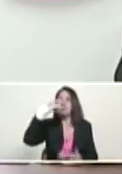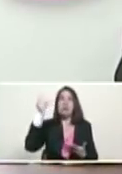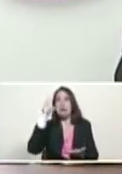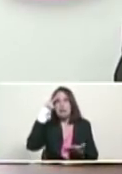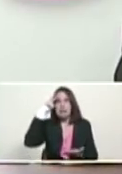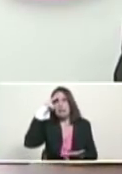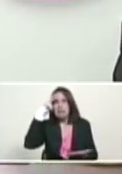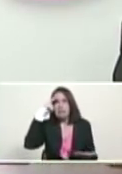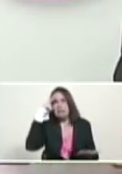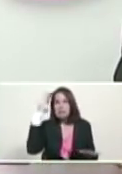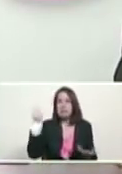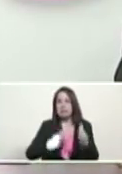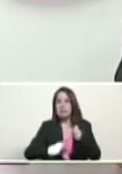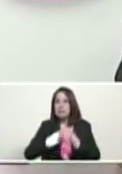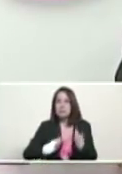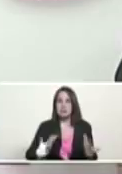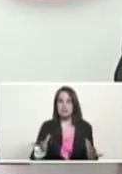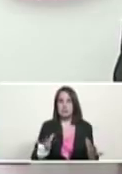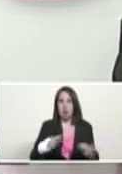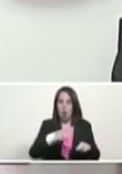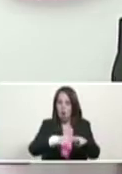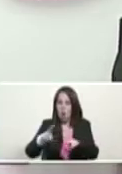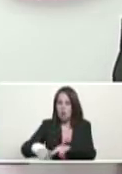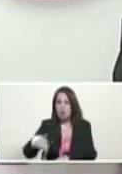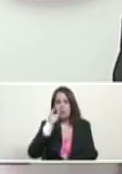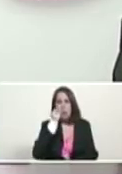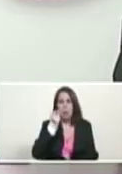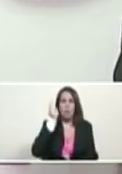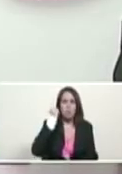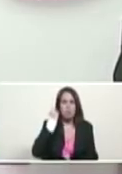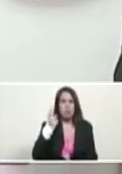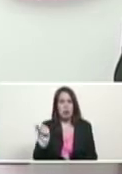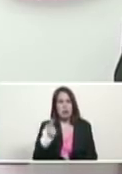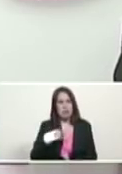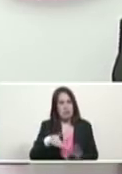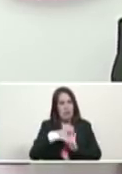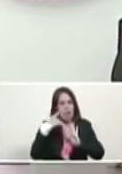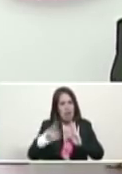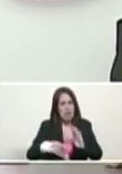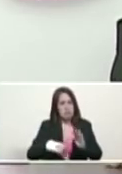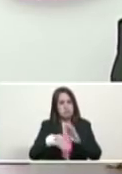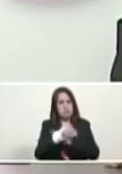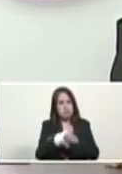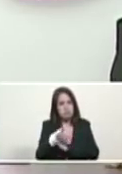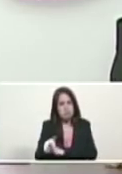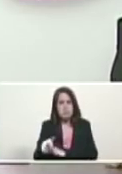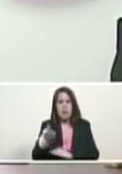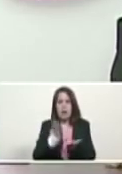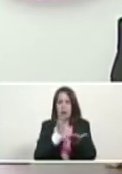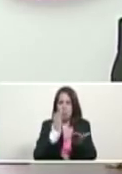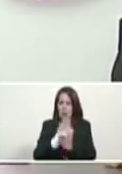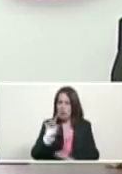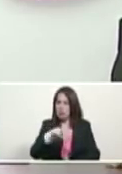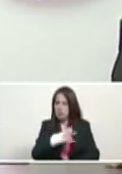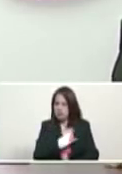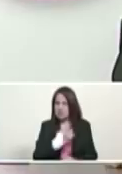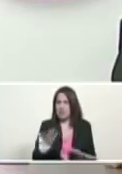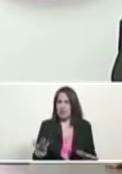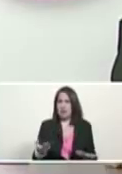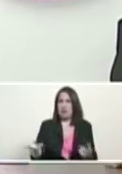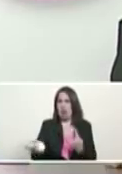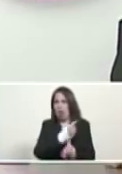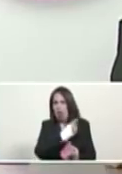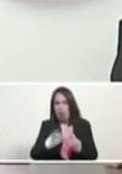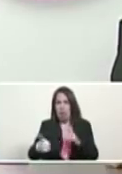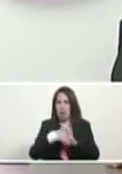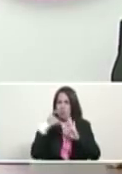de las niñas, su derecho al estudio, su derecho a ir a la escuela todos los días, al colegio, a la universidad,